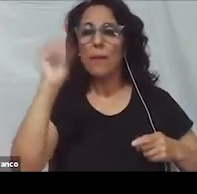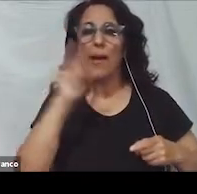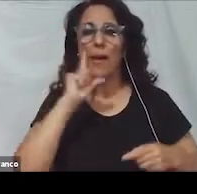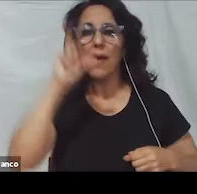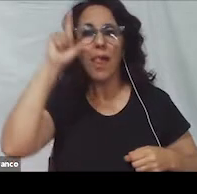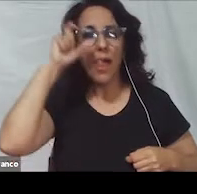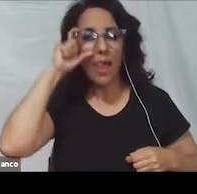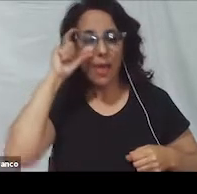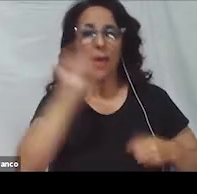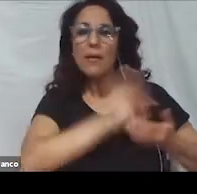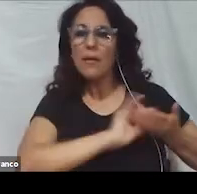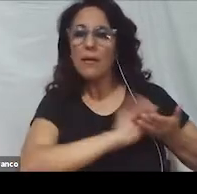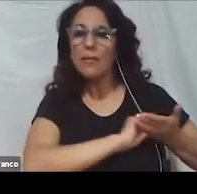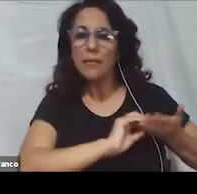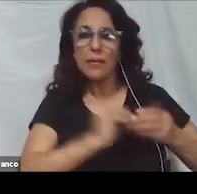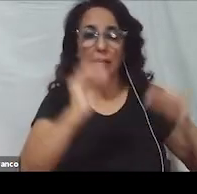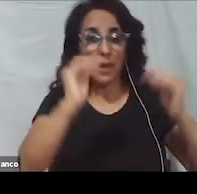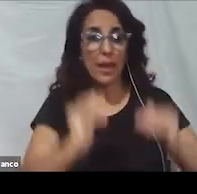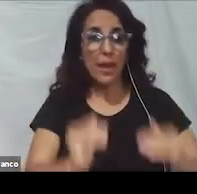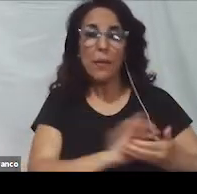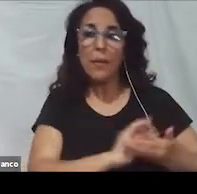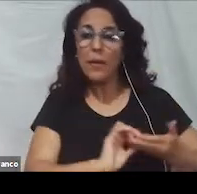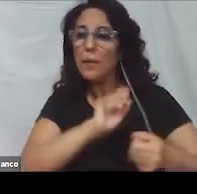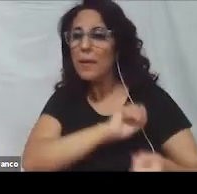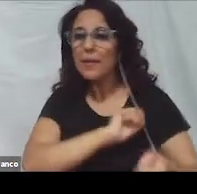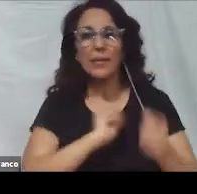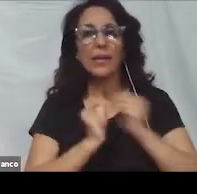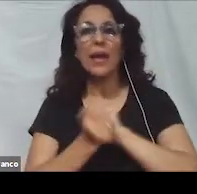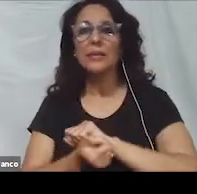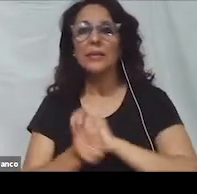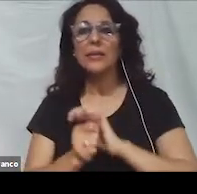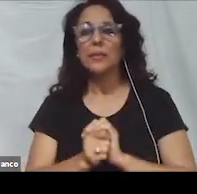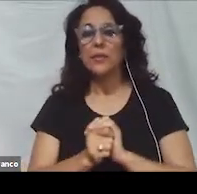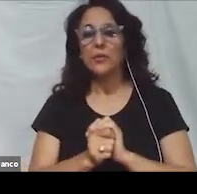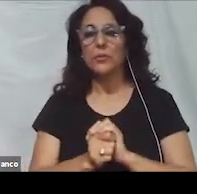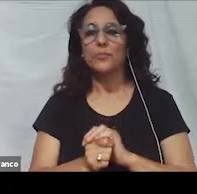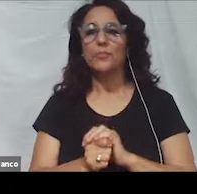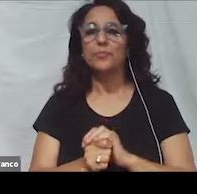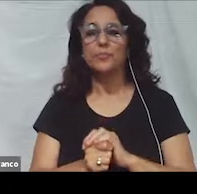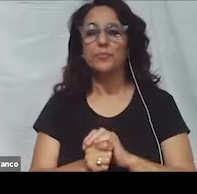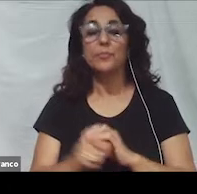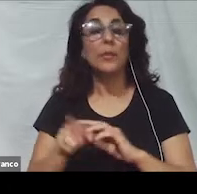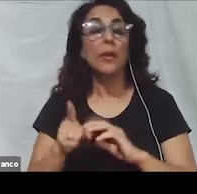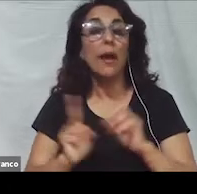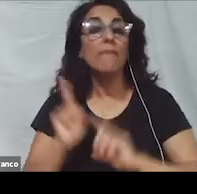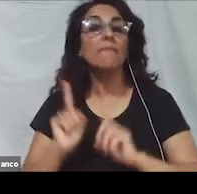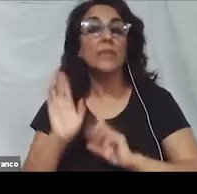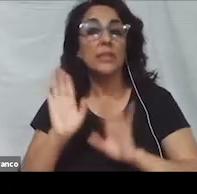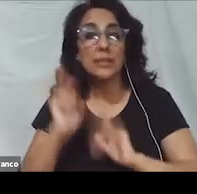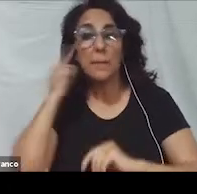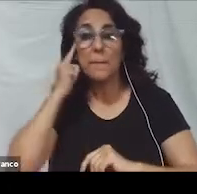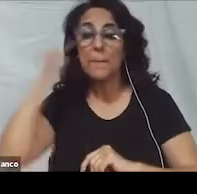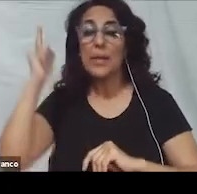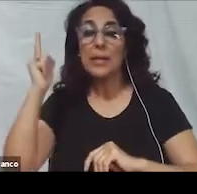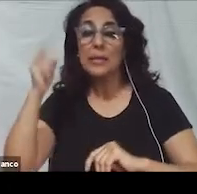de la computadora vemos lo que sería la línea braille, que nos va a ir transcribiendo, ¿sí?, el contenido. Pero a veces se suele